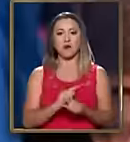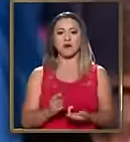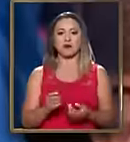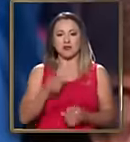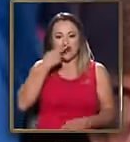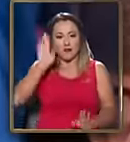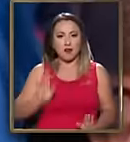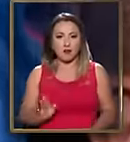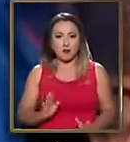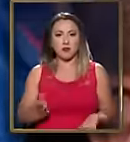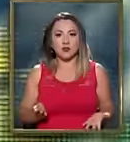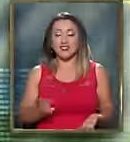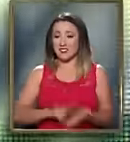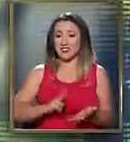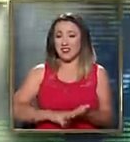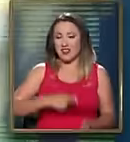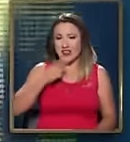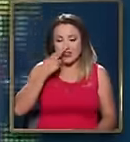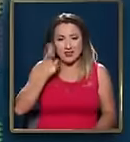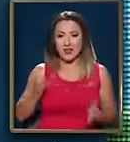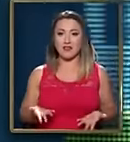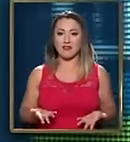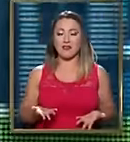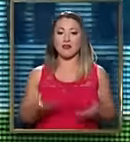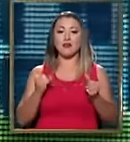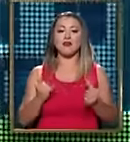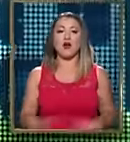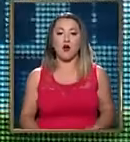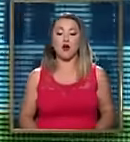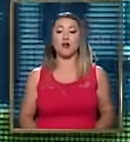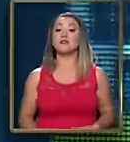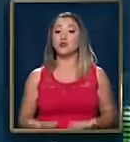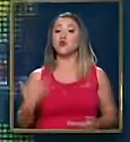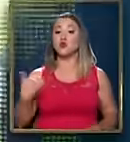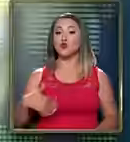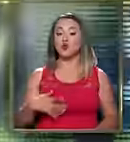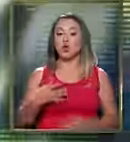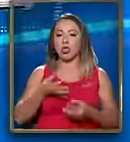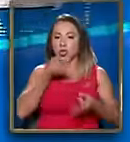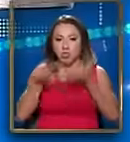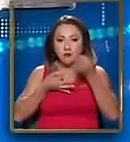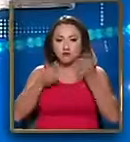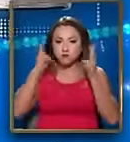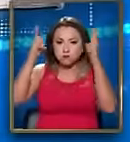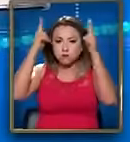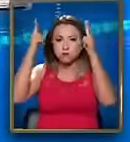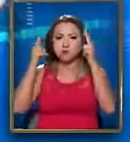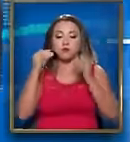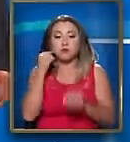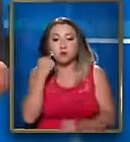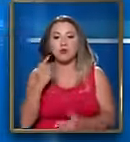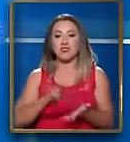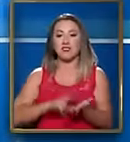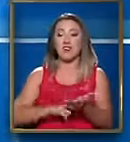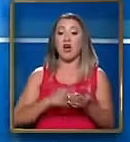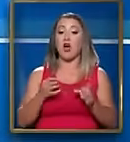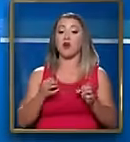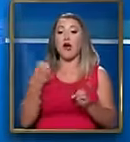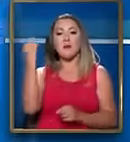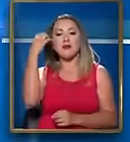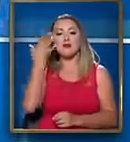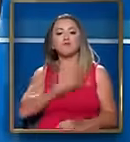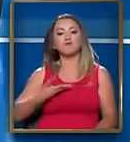cuestión? Nada que ver. Ahora, me llegó un cagüín que dicen que la presidenta estaría haciendo un